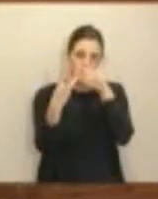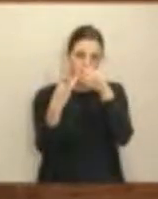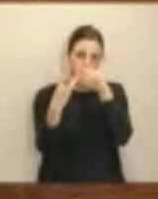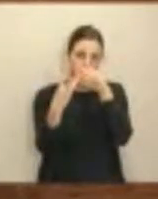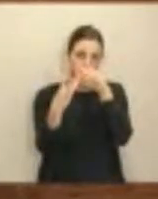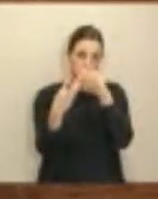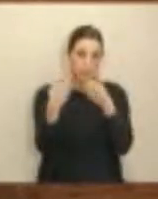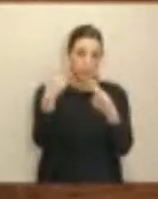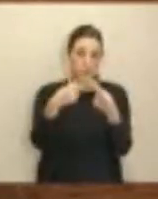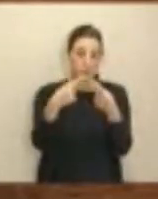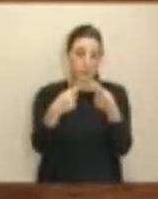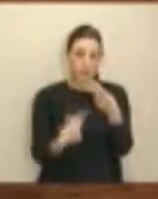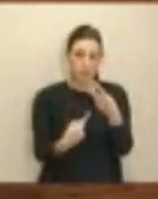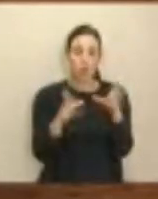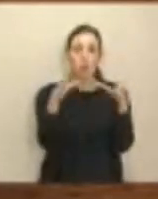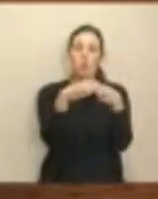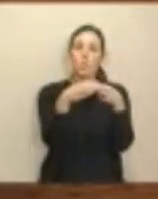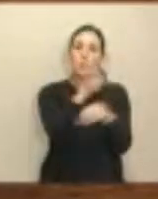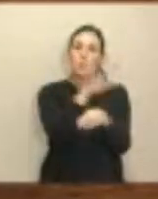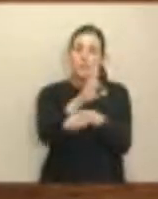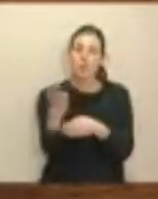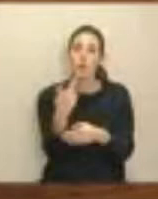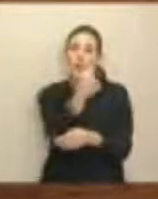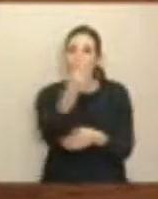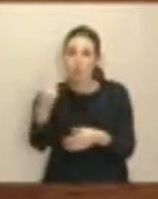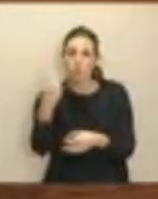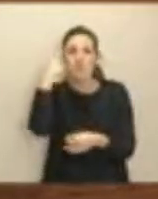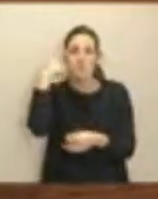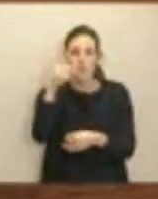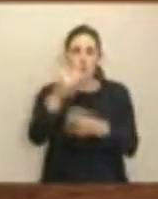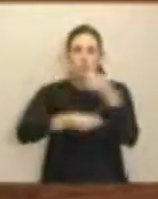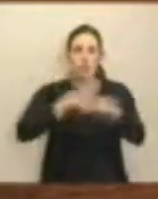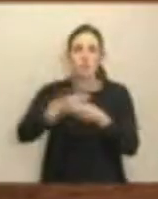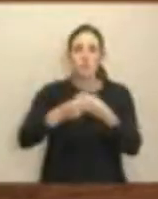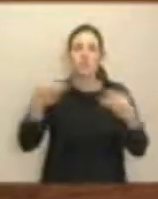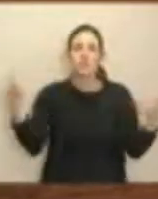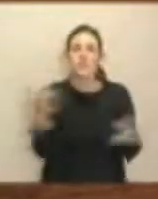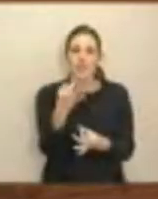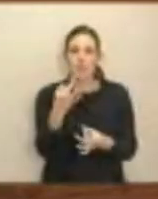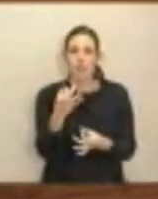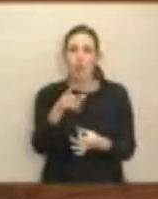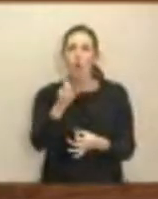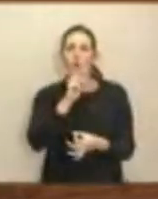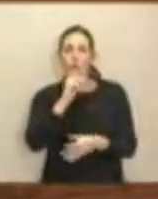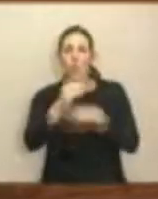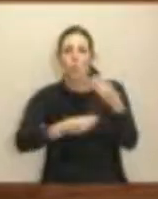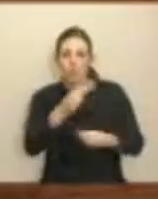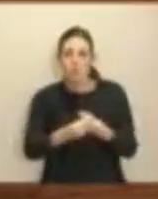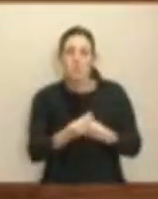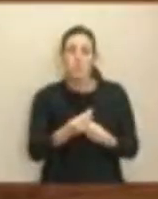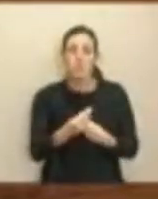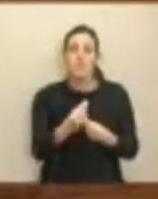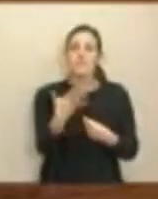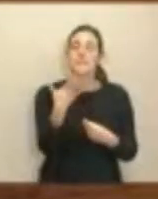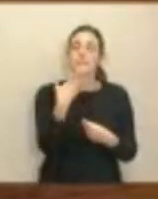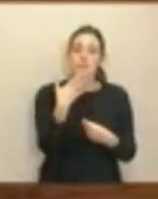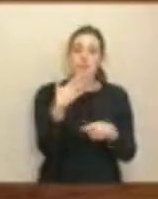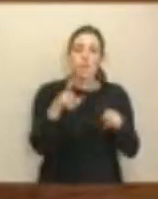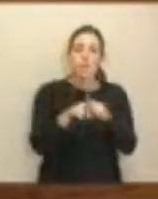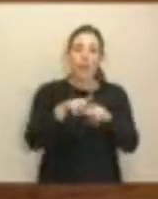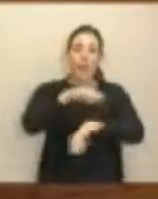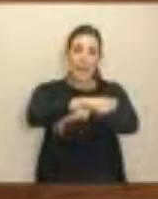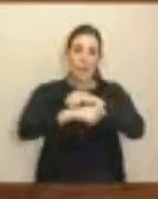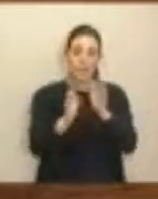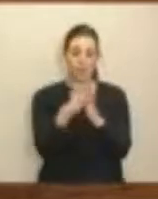Y cada uno de los grupos parlamentarios sabemos lo que hemos hecho, cómo lo hemos hecho, si siquiera hemos abierto la